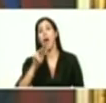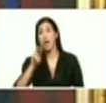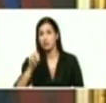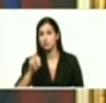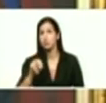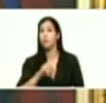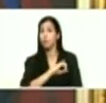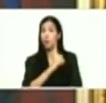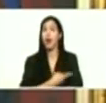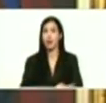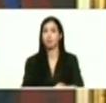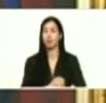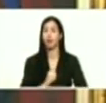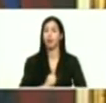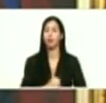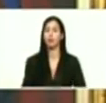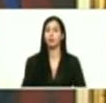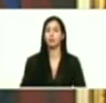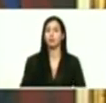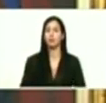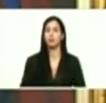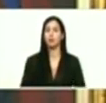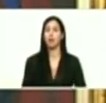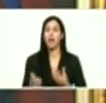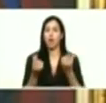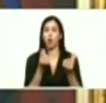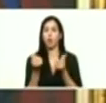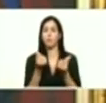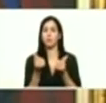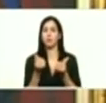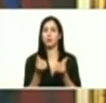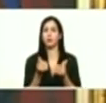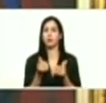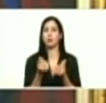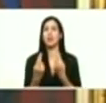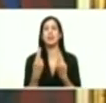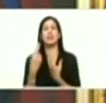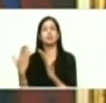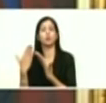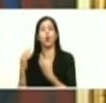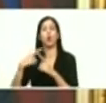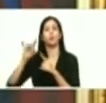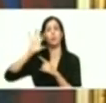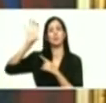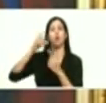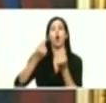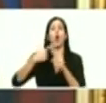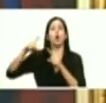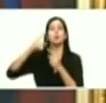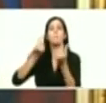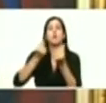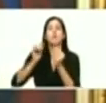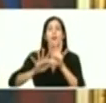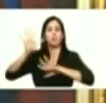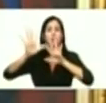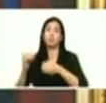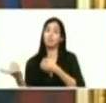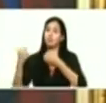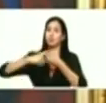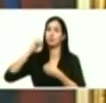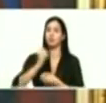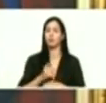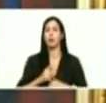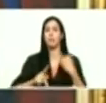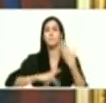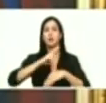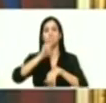fuerte ¿verdad? es muy fuerte nuestra economía y su relación con el yuan también hay que incluirlo aquí por eso es se llama plan